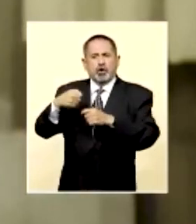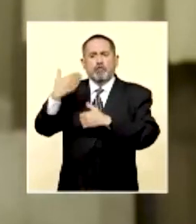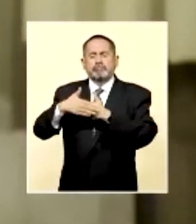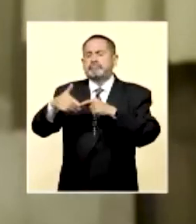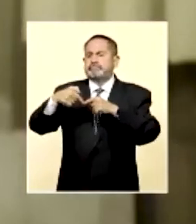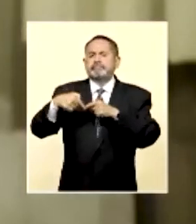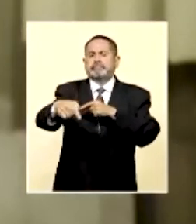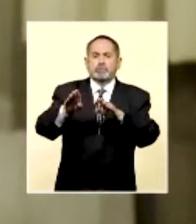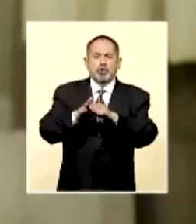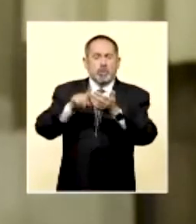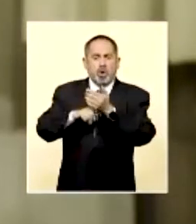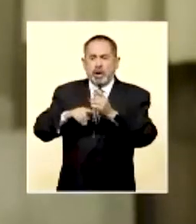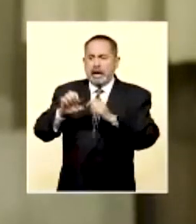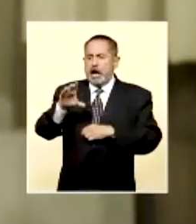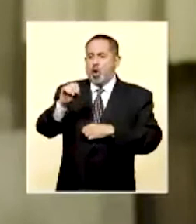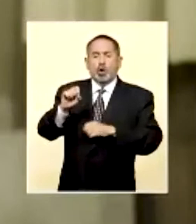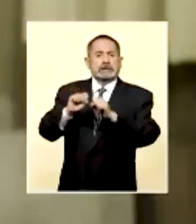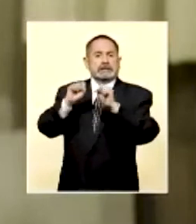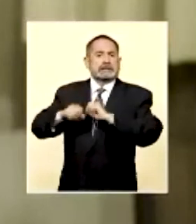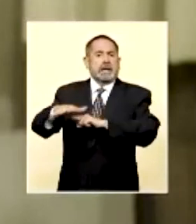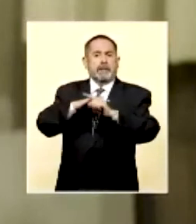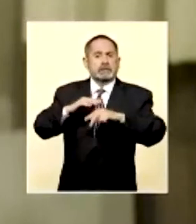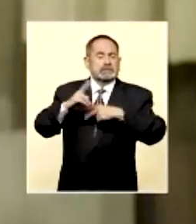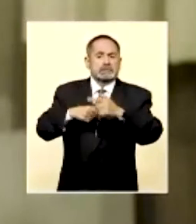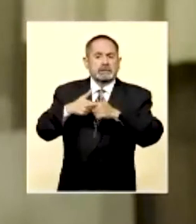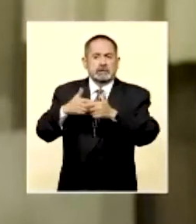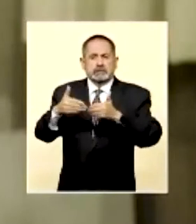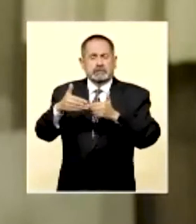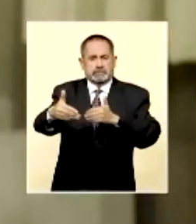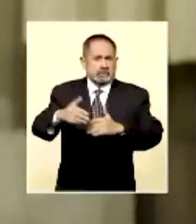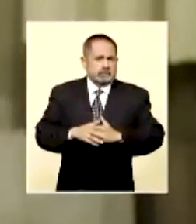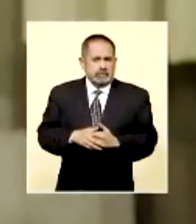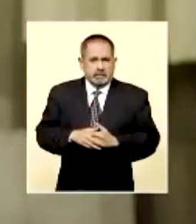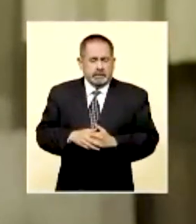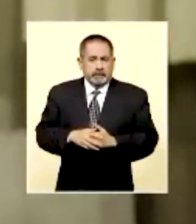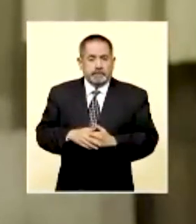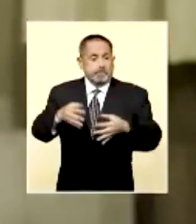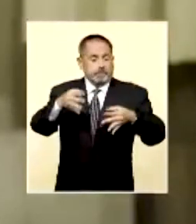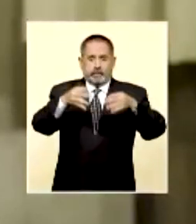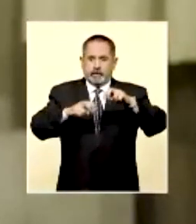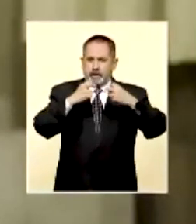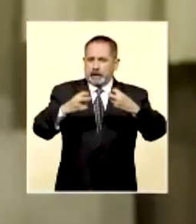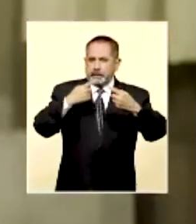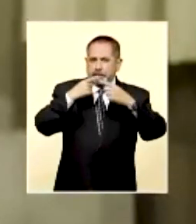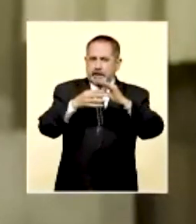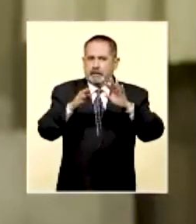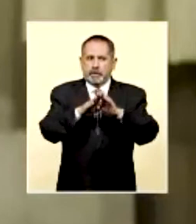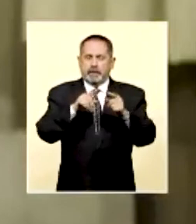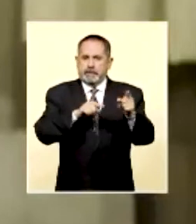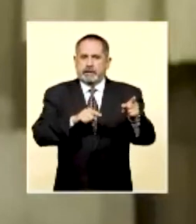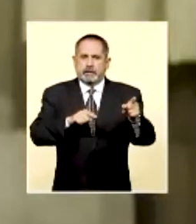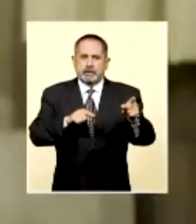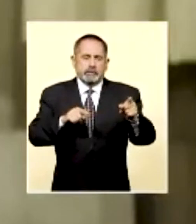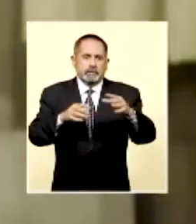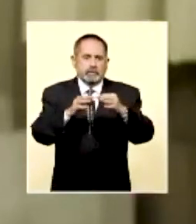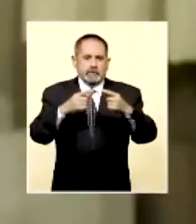la continuidad de los ecosistemas que nos aportan y nos conceden la vida. Las cortes, la justicia, el derecho nos pueden abrir